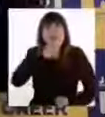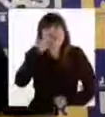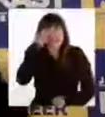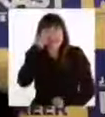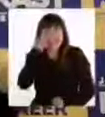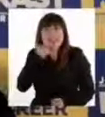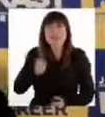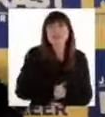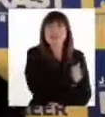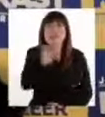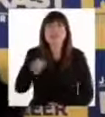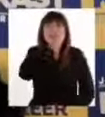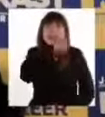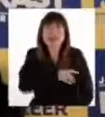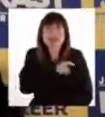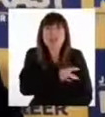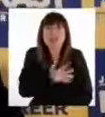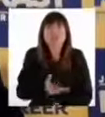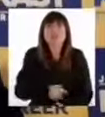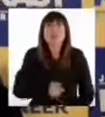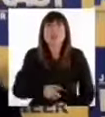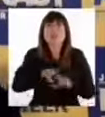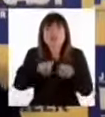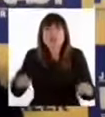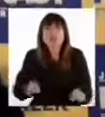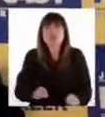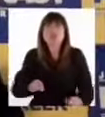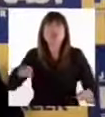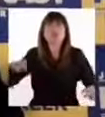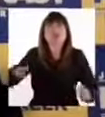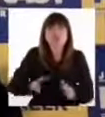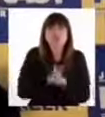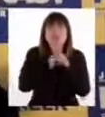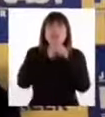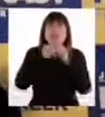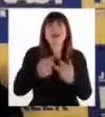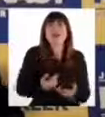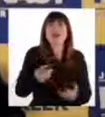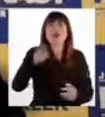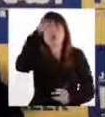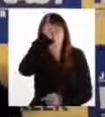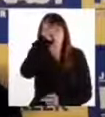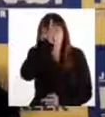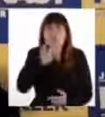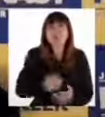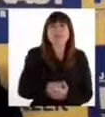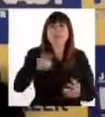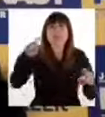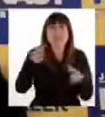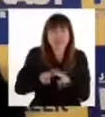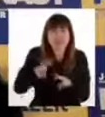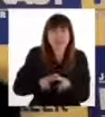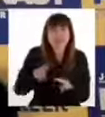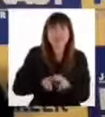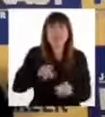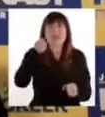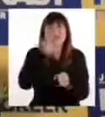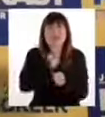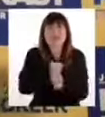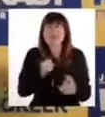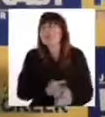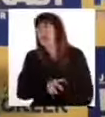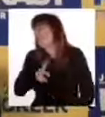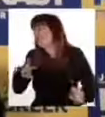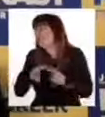queridos compatriotas mi compromiso es crear más empleo construir más hospitales tener mejor infraestructura y con su